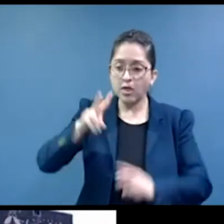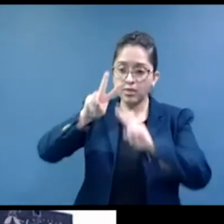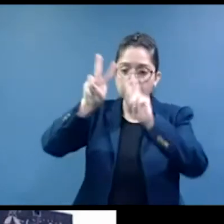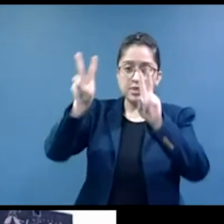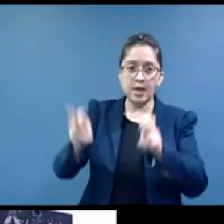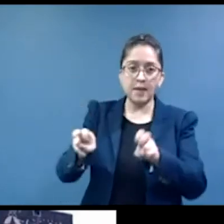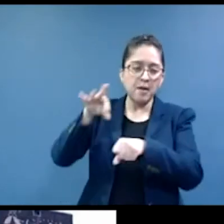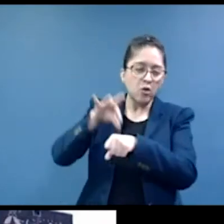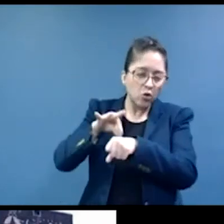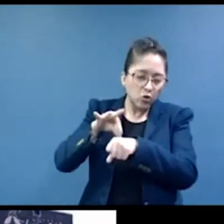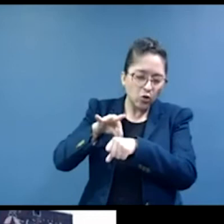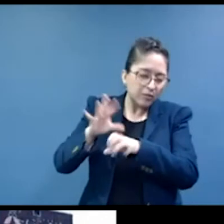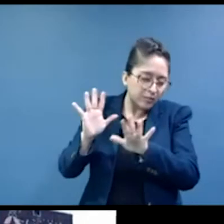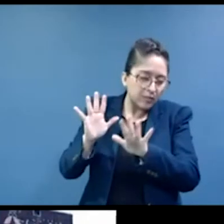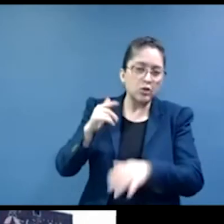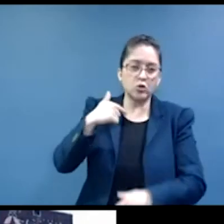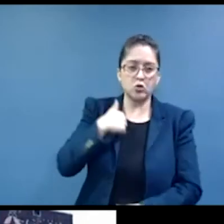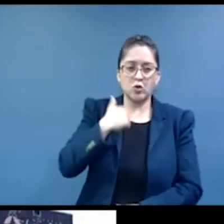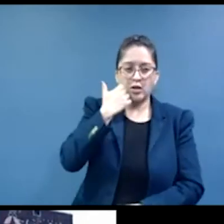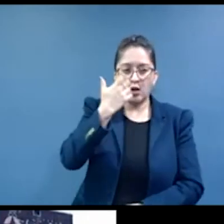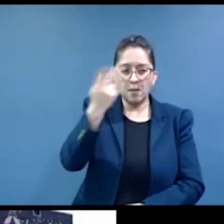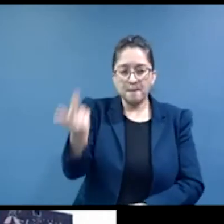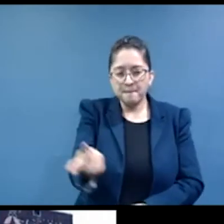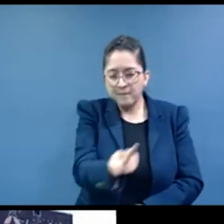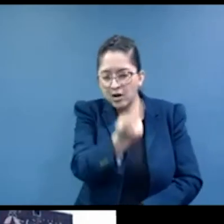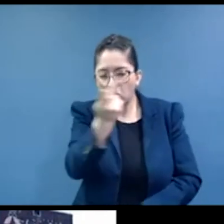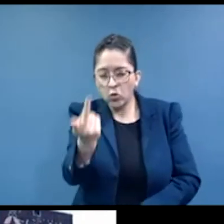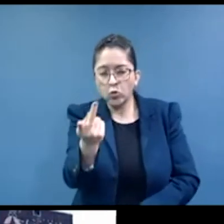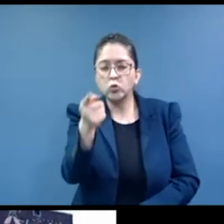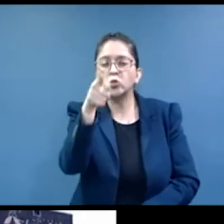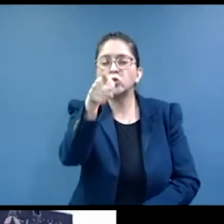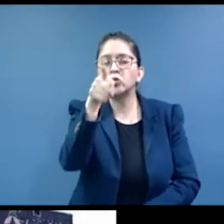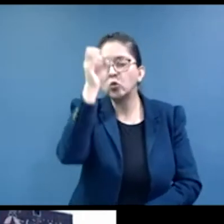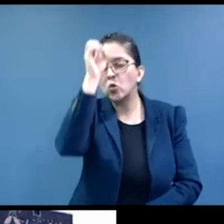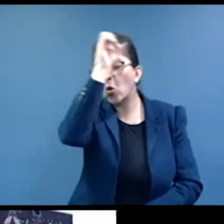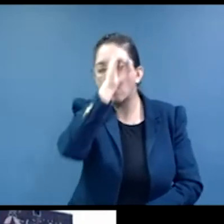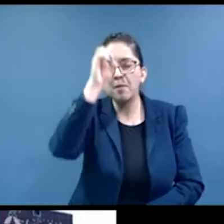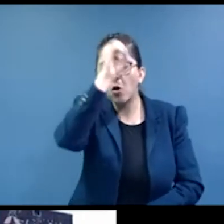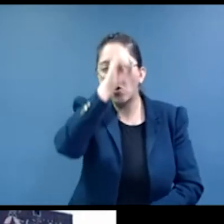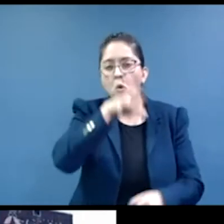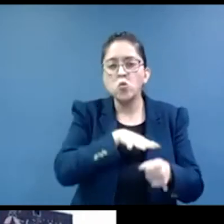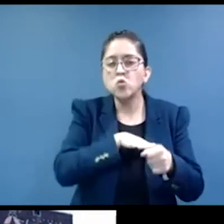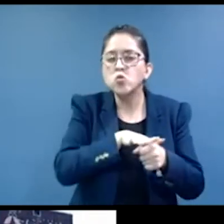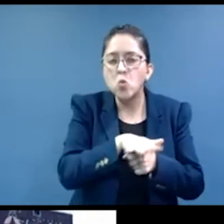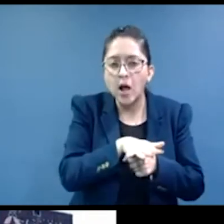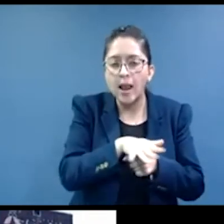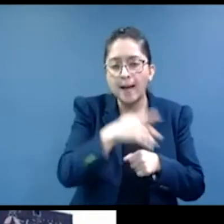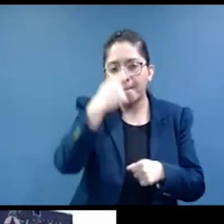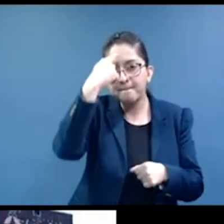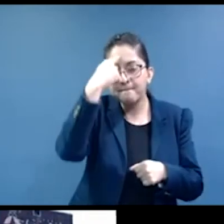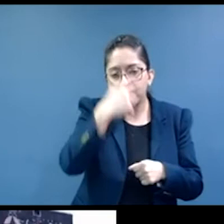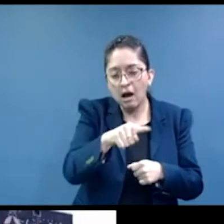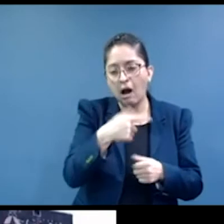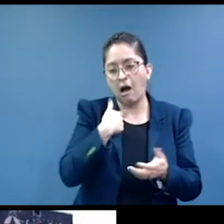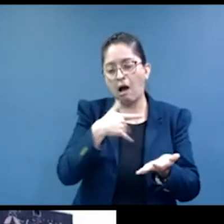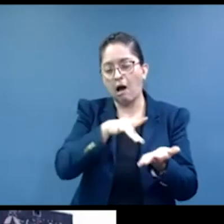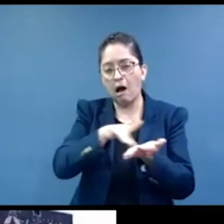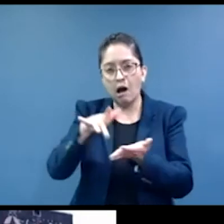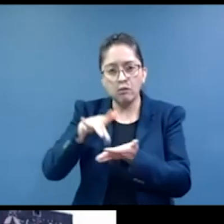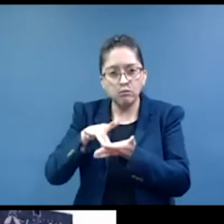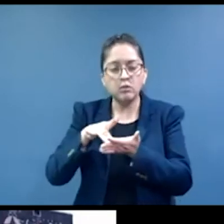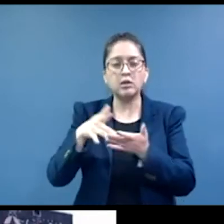Me gustaría preguntarle, doctora, si usted considera que ¿cuál sería una de las mejores rutas para legislar, ¿no? Justamente en estos retos